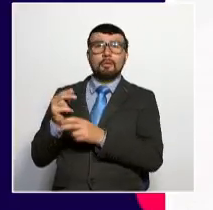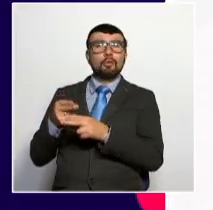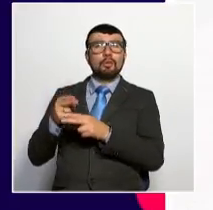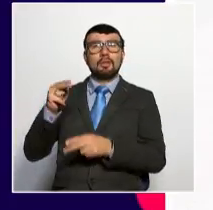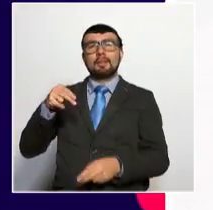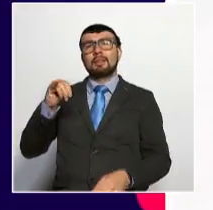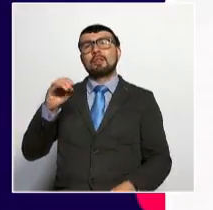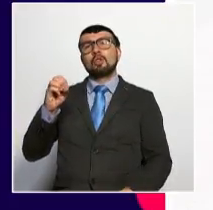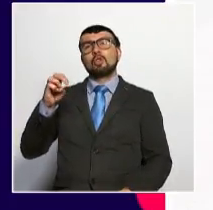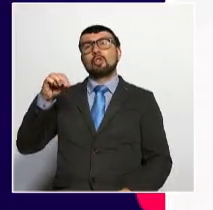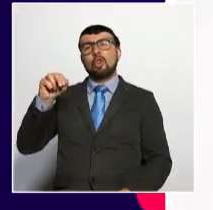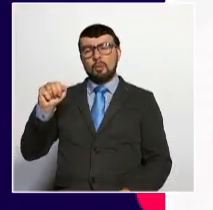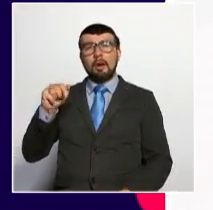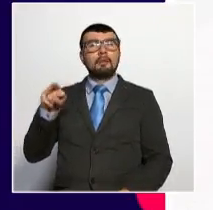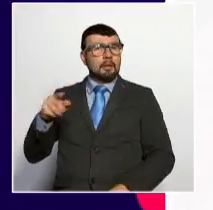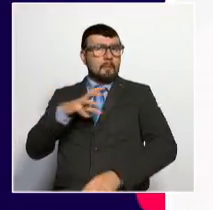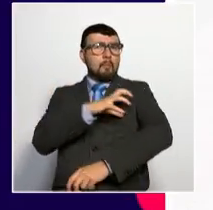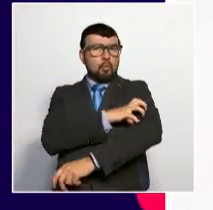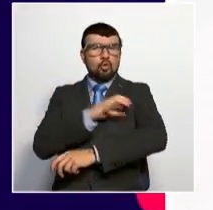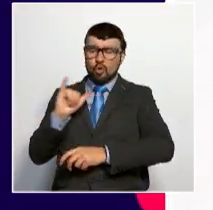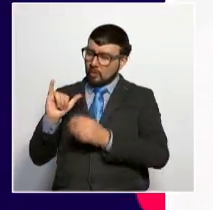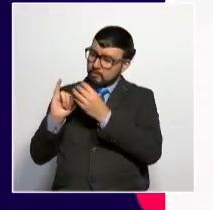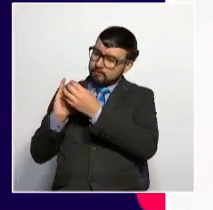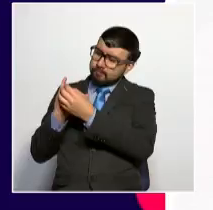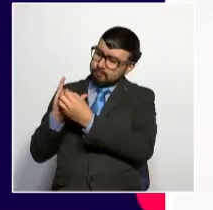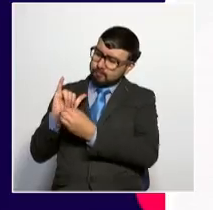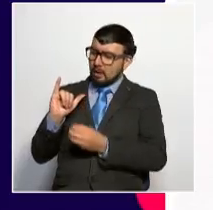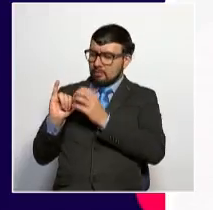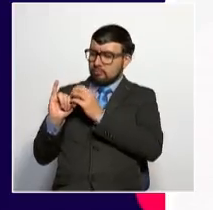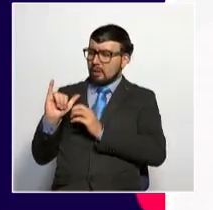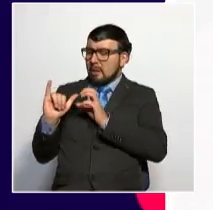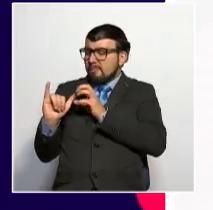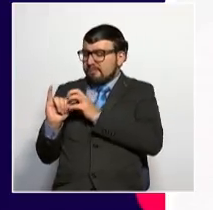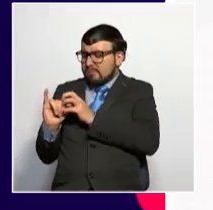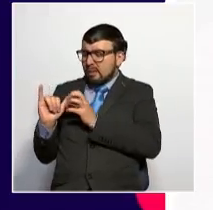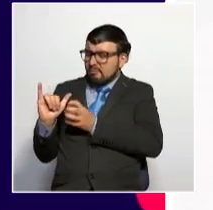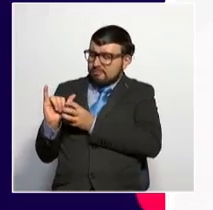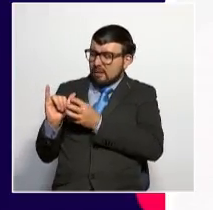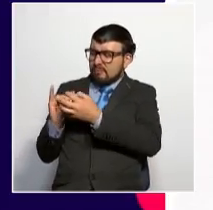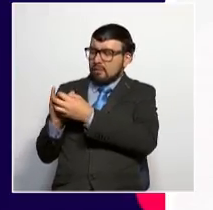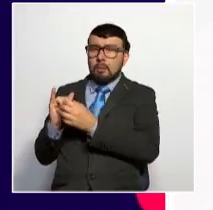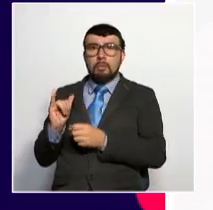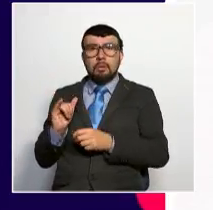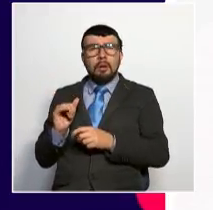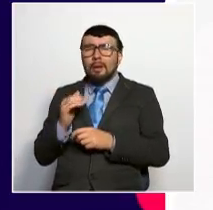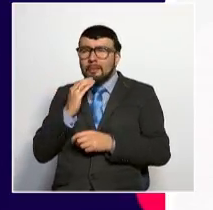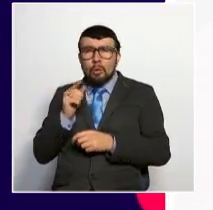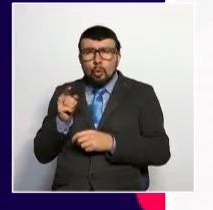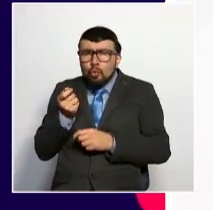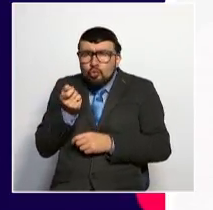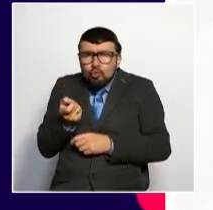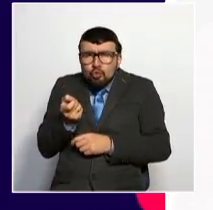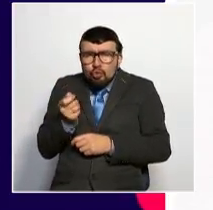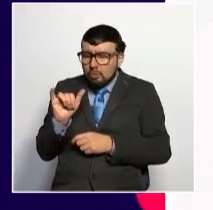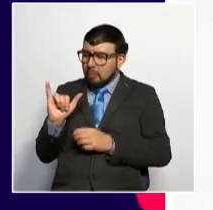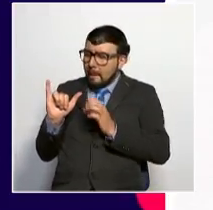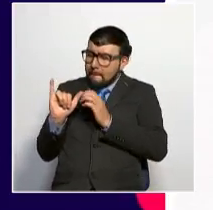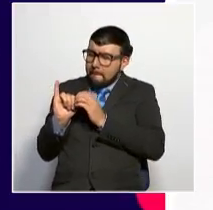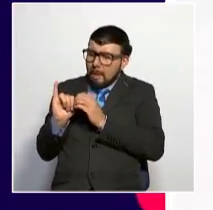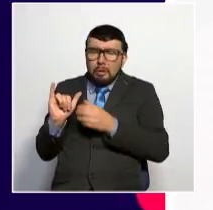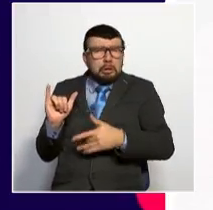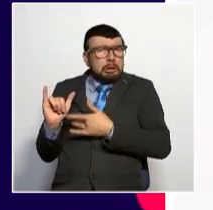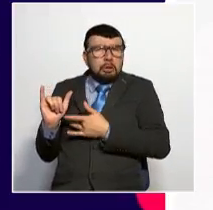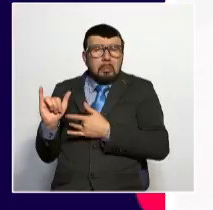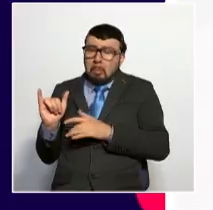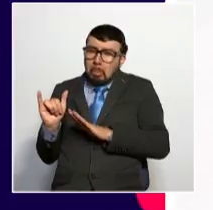lo que es el músculo uterino. ¿Qué pasa con los miomas? Cuando los miomas son pequeños y no generan ningún síntoma, no hay